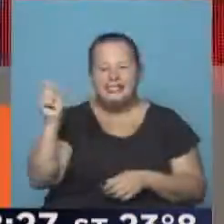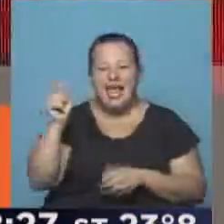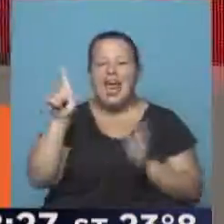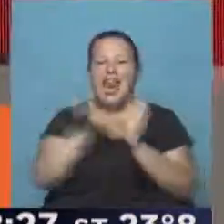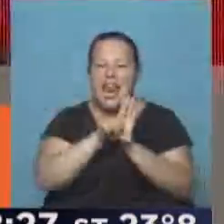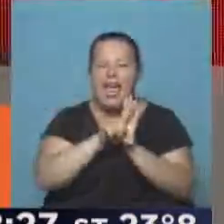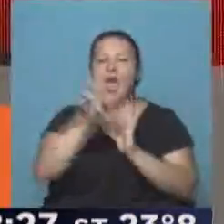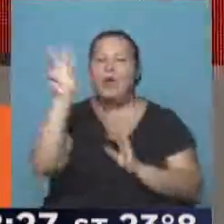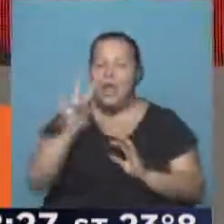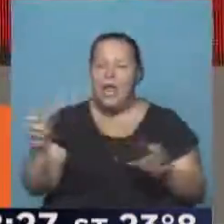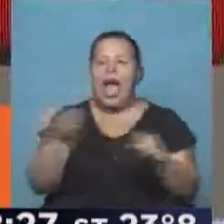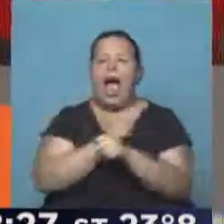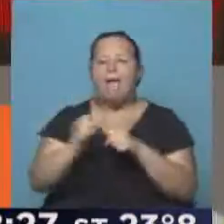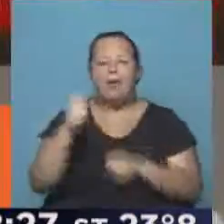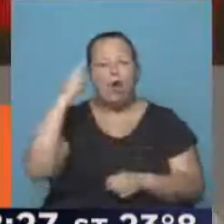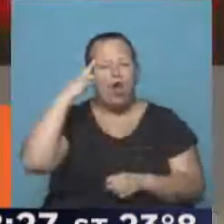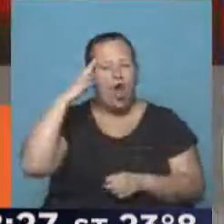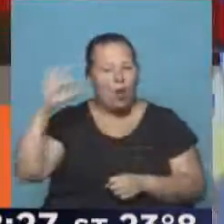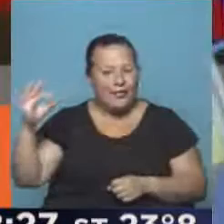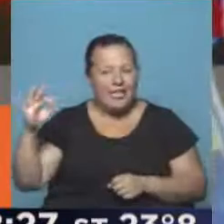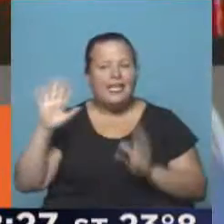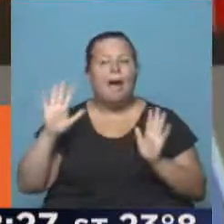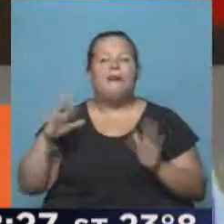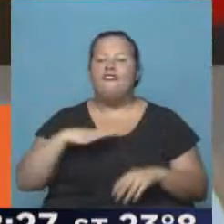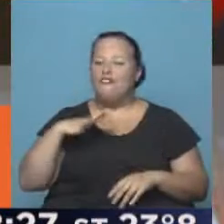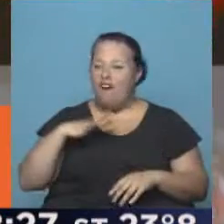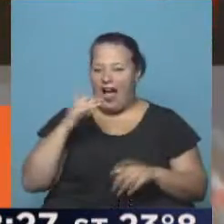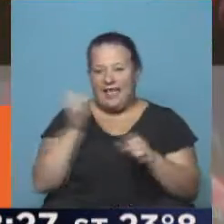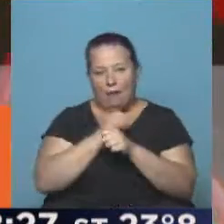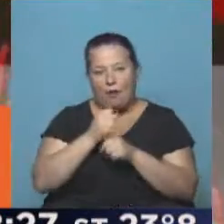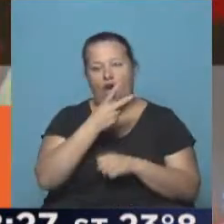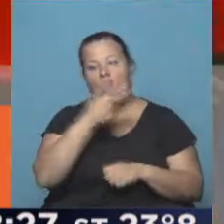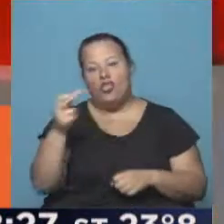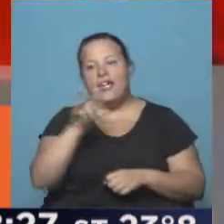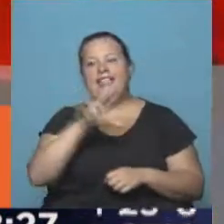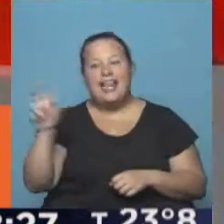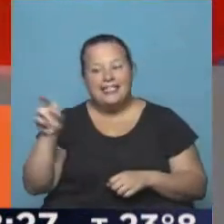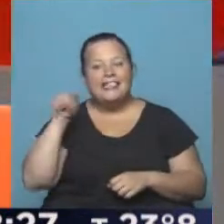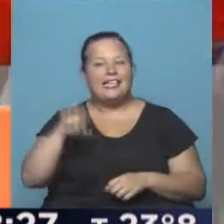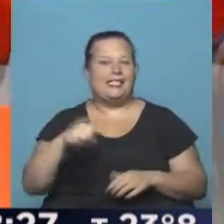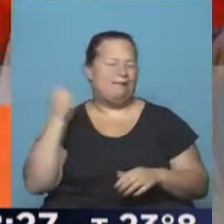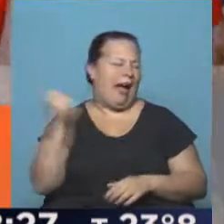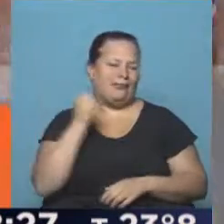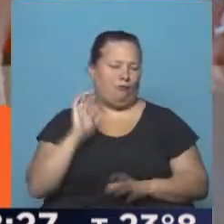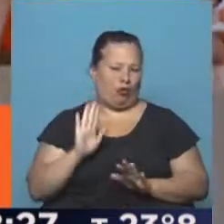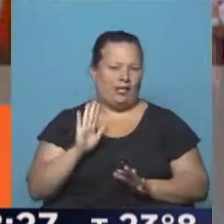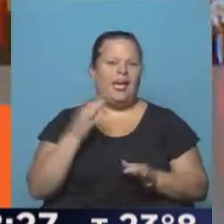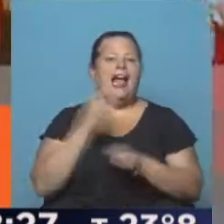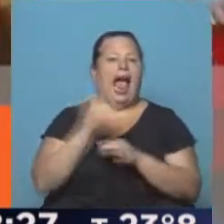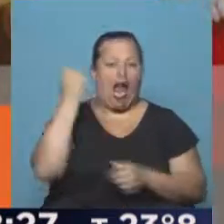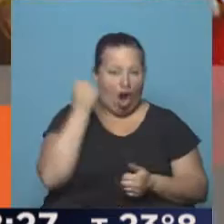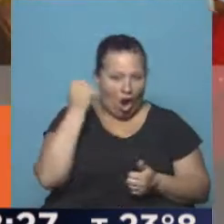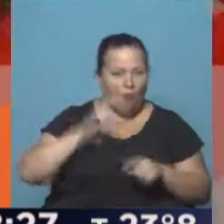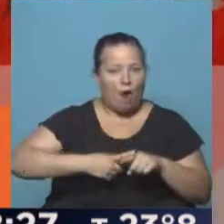normas. Venezuela ha aprobado unas 900, pero no ha aprobado entre 200 y 300 que son centrales. ¿De tipo